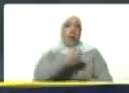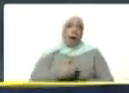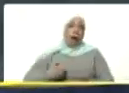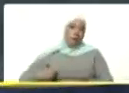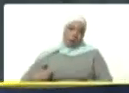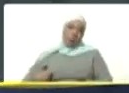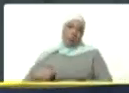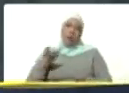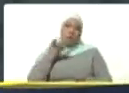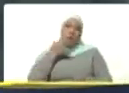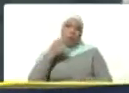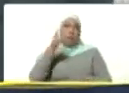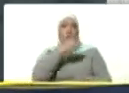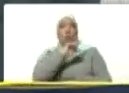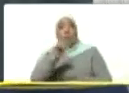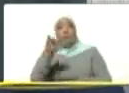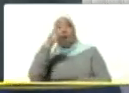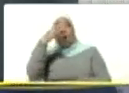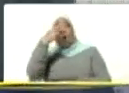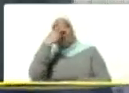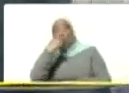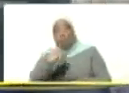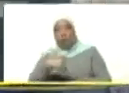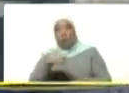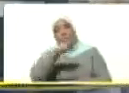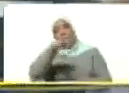a través de su propia imaginación y sus ojos,